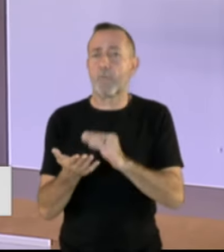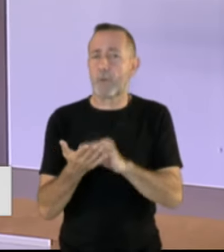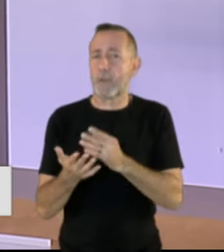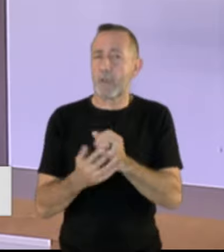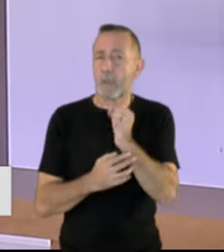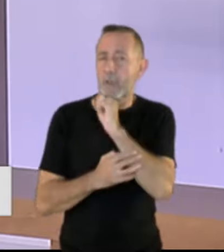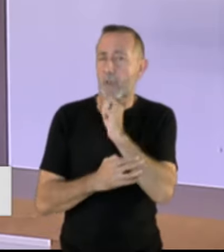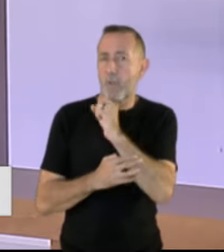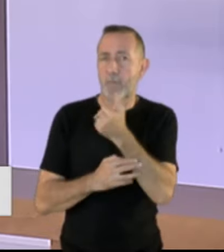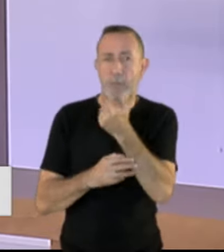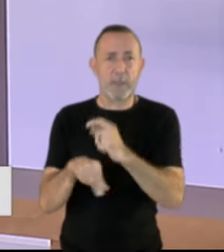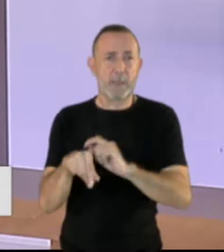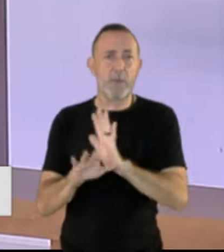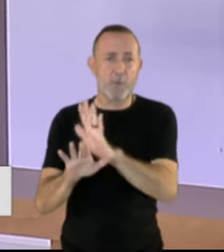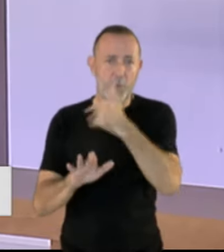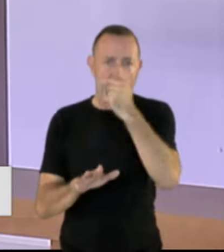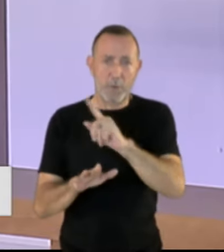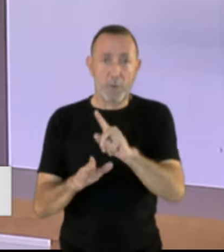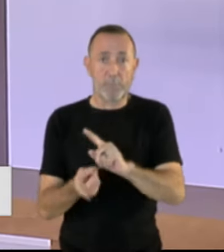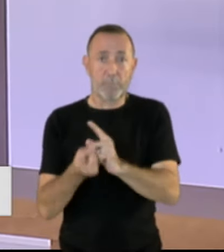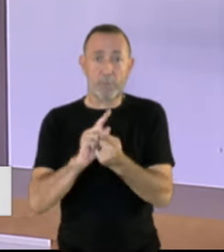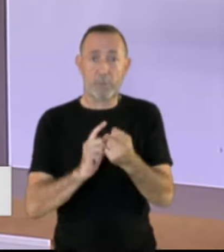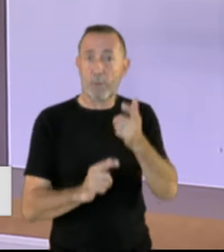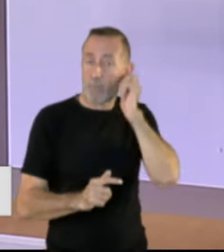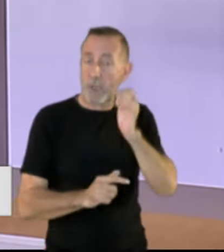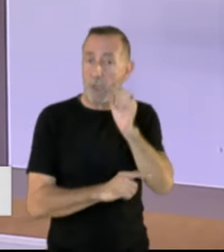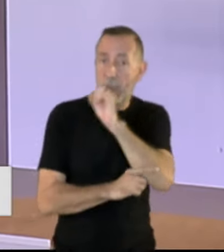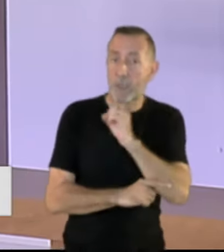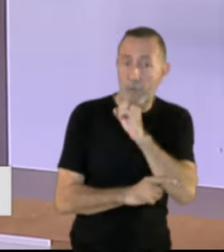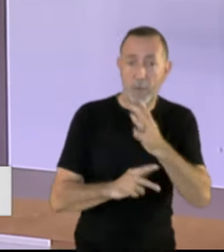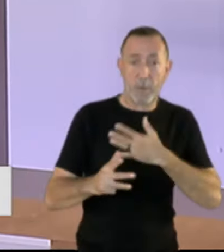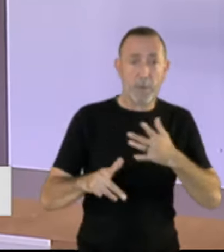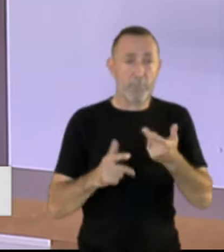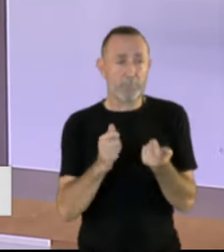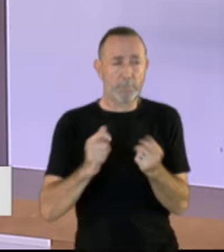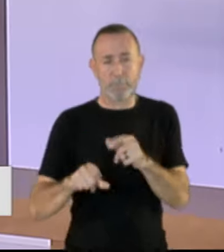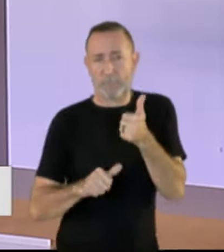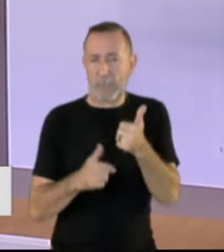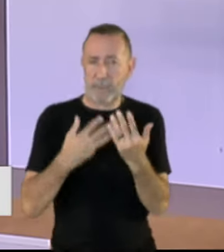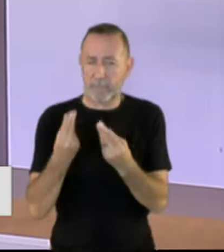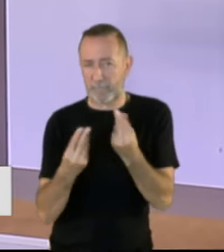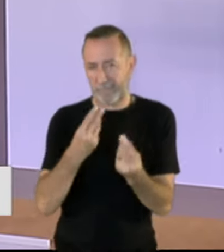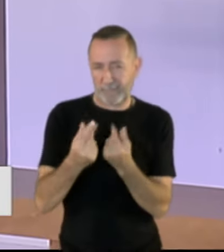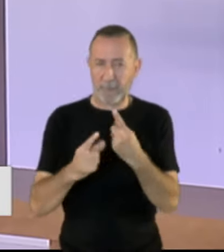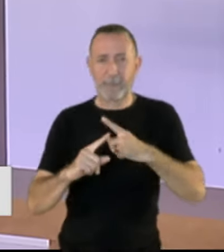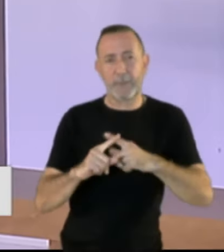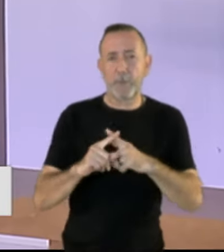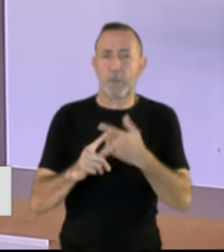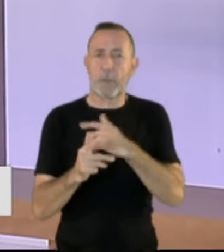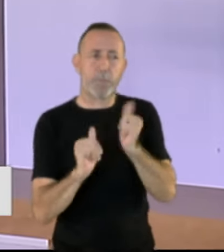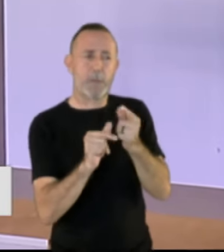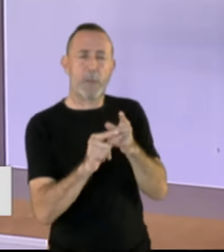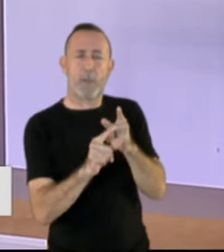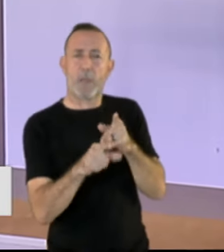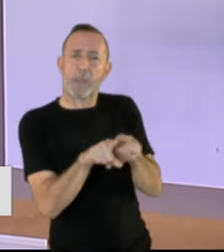embargo s chicas cantando canciones como un poquito más picantos enseguida son un poquito señaladas o sea eso es lo único que quisiera que